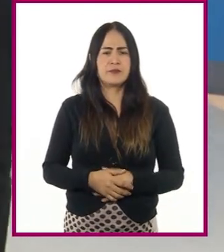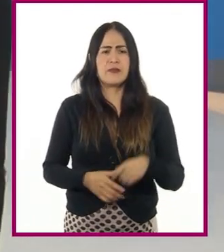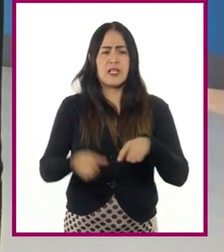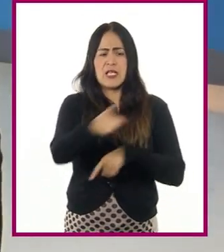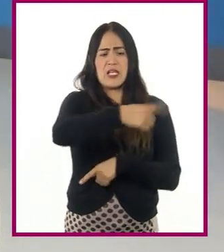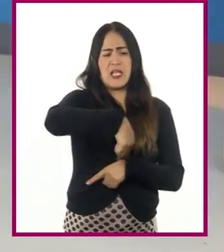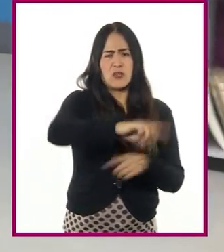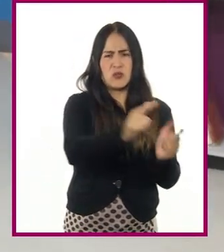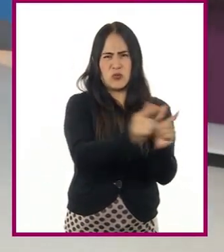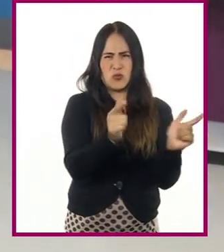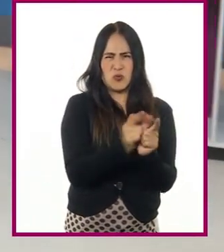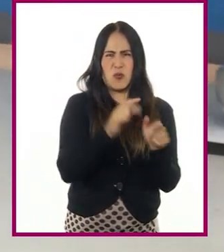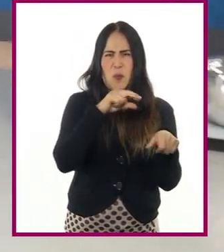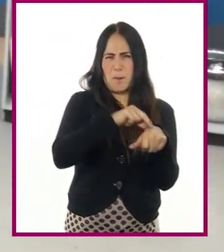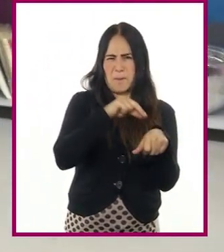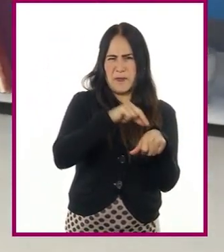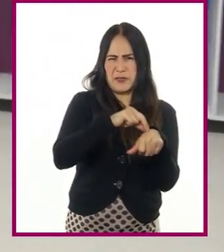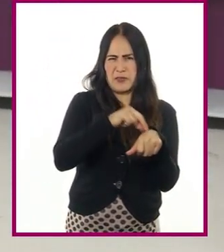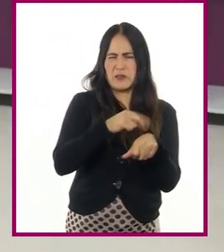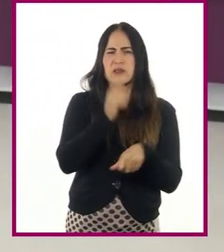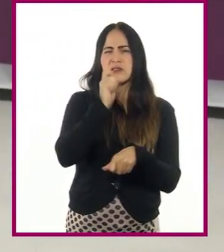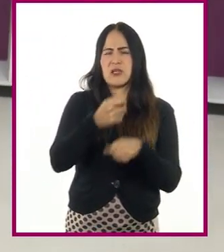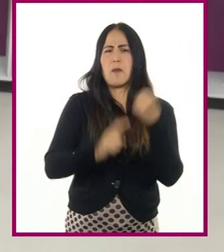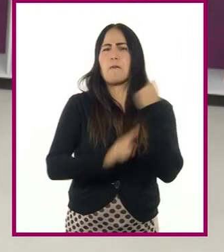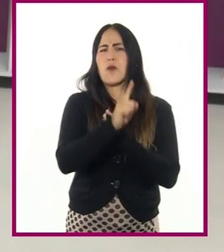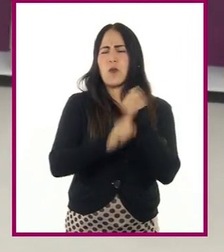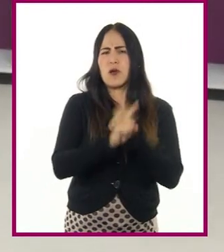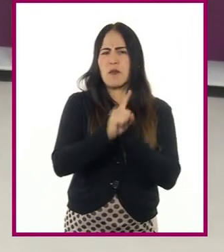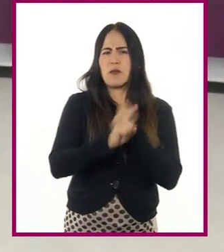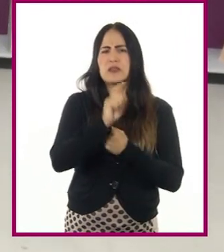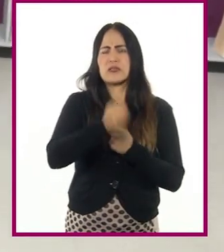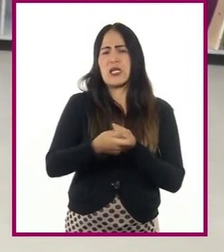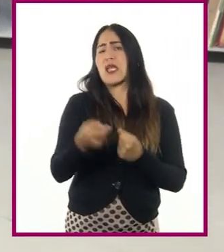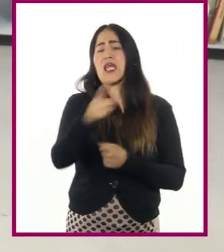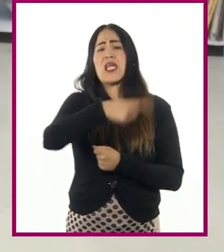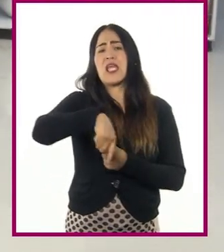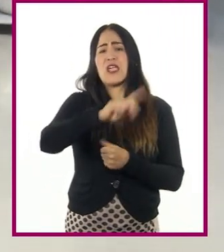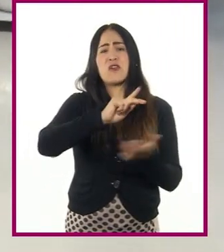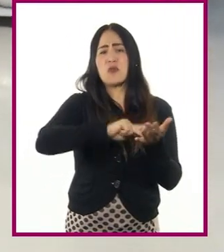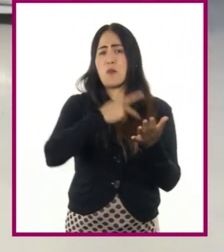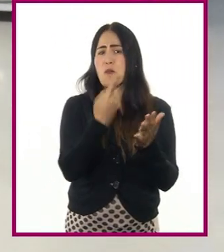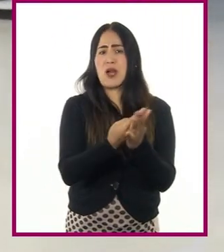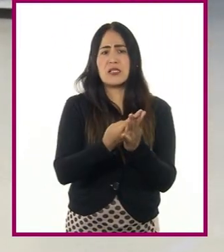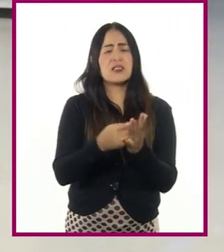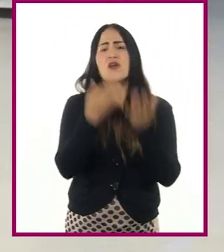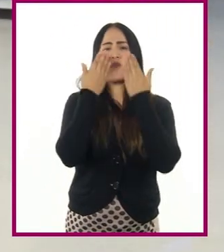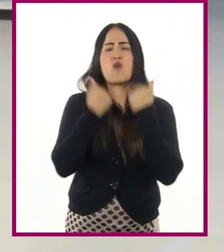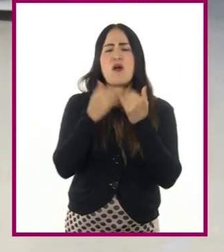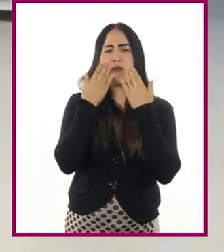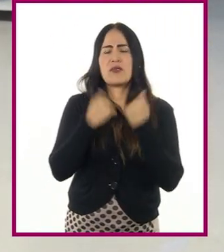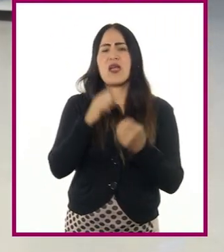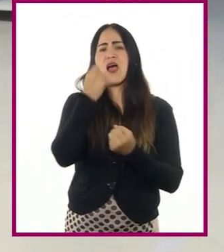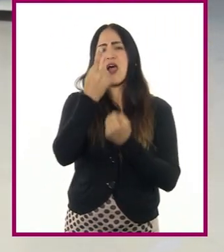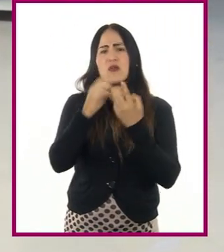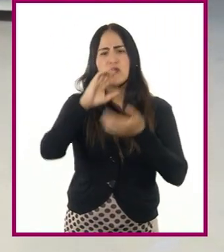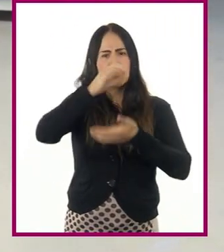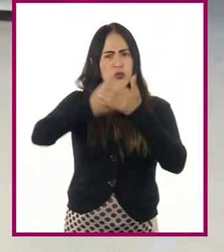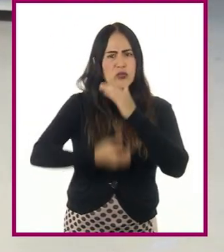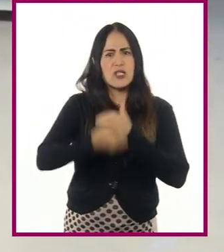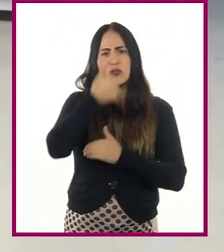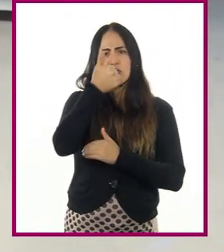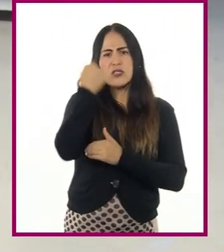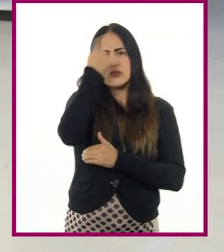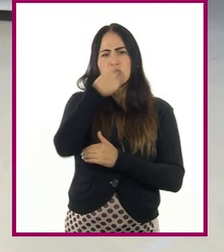problemática radicaba, además, en que muchos médicos carecían de plaza. Otros trabajaban por contrato de 6 horas